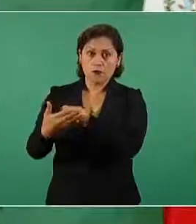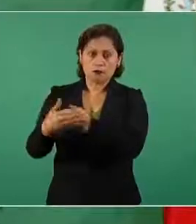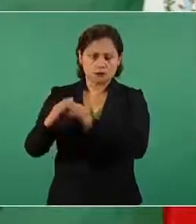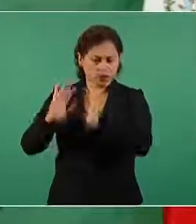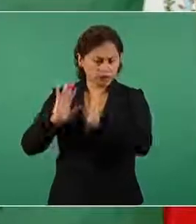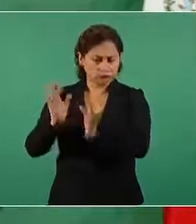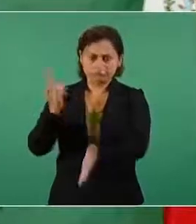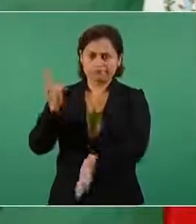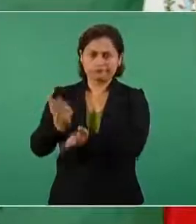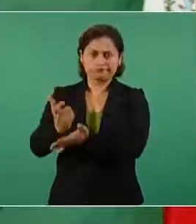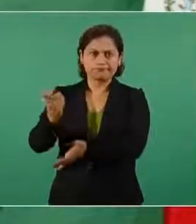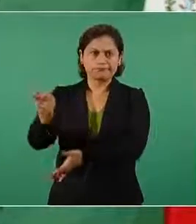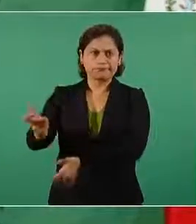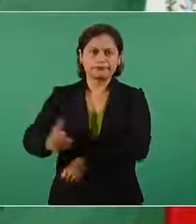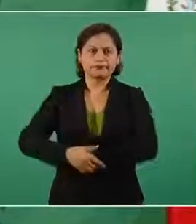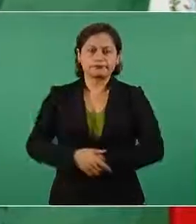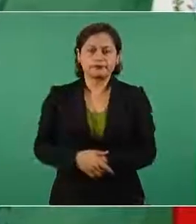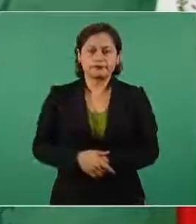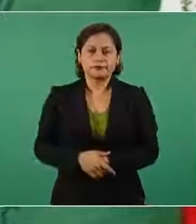el